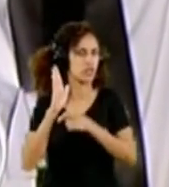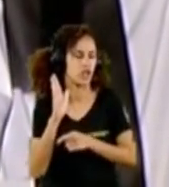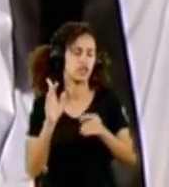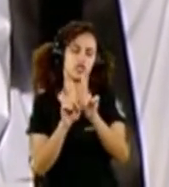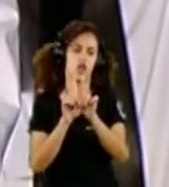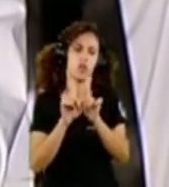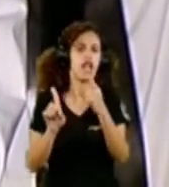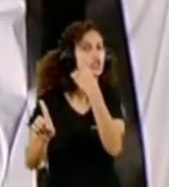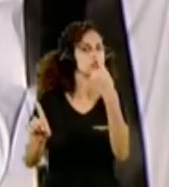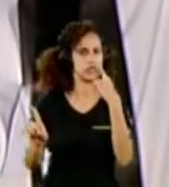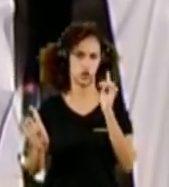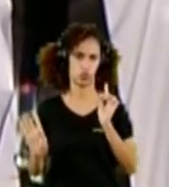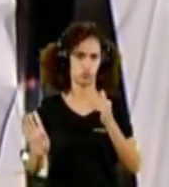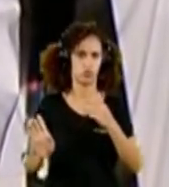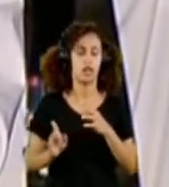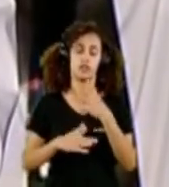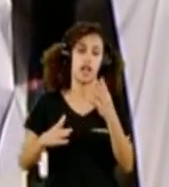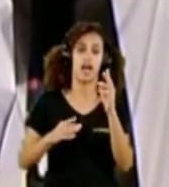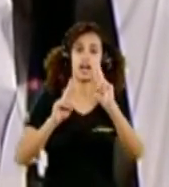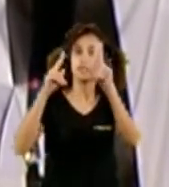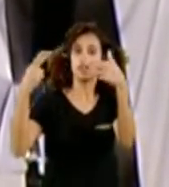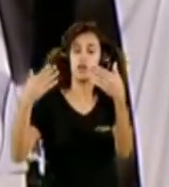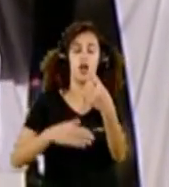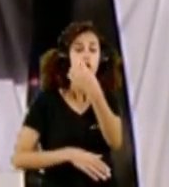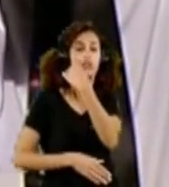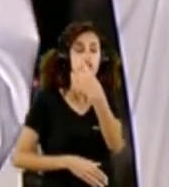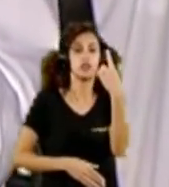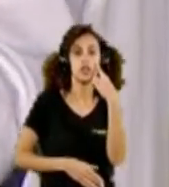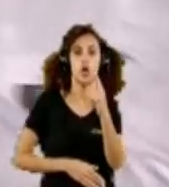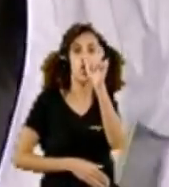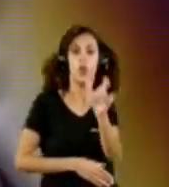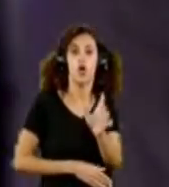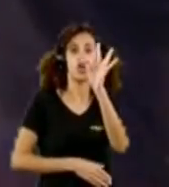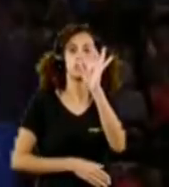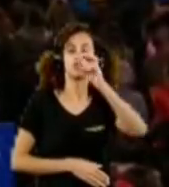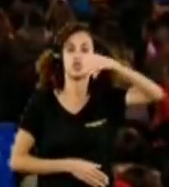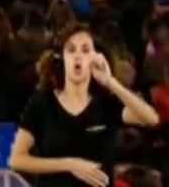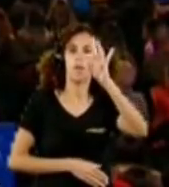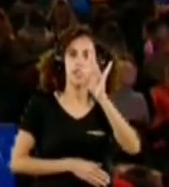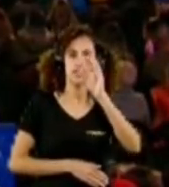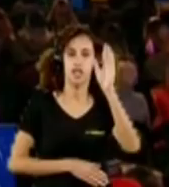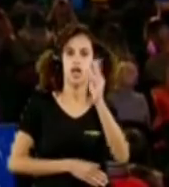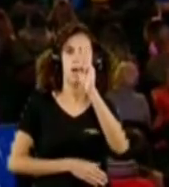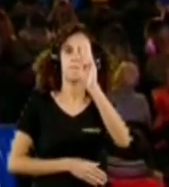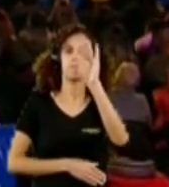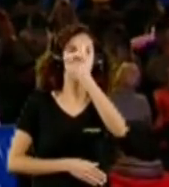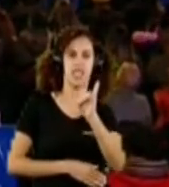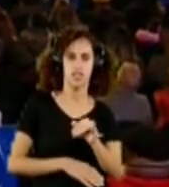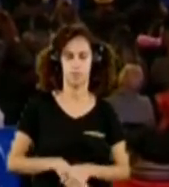testigos. Para todos ustedes, los testigos de Tomás Pérez. Muchas gracias. Vamos a